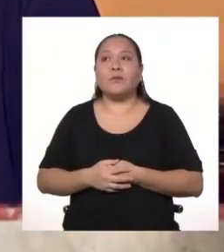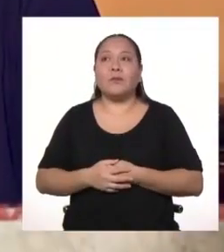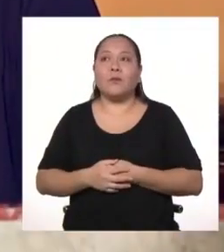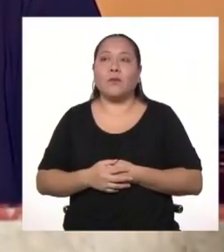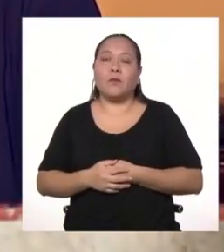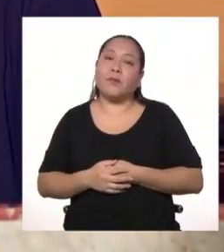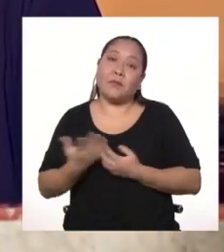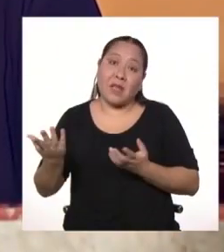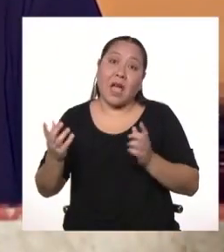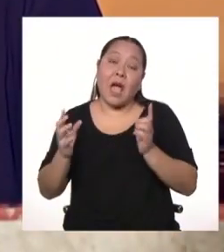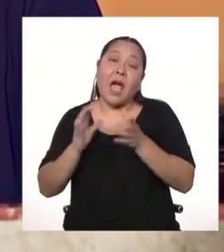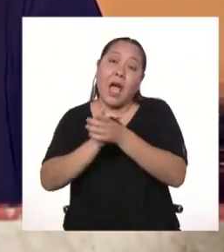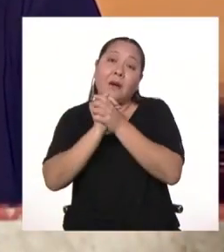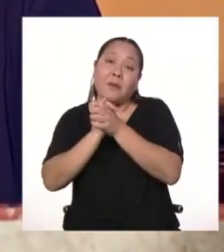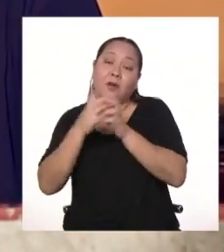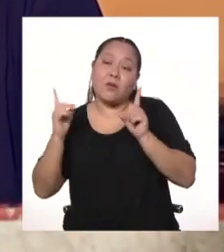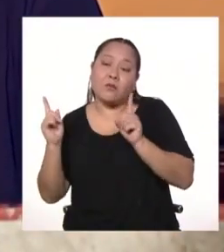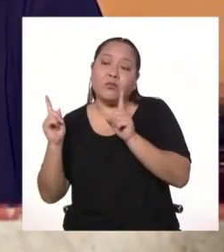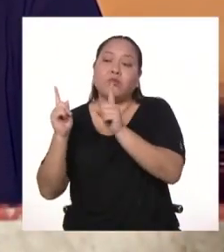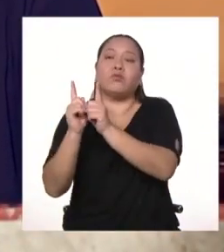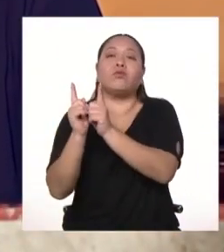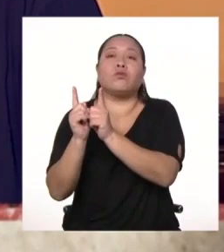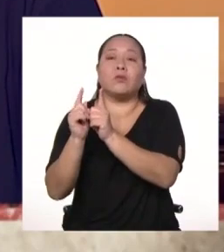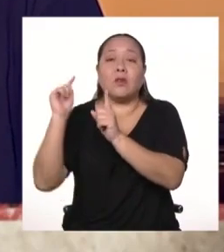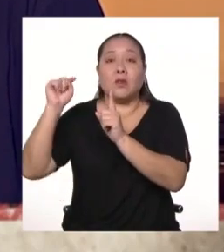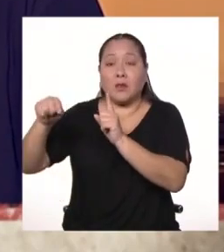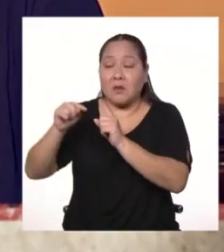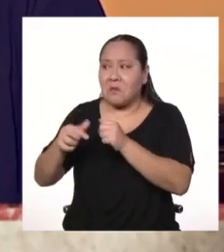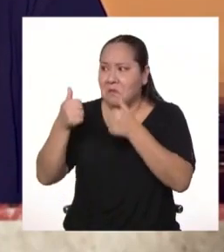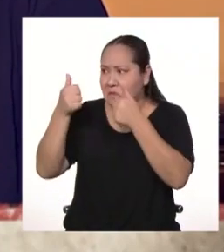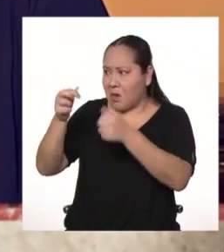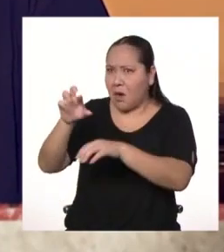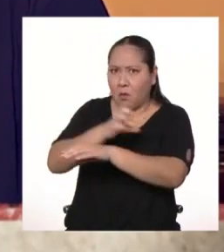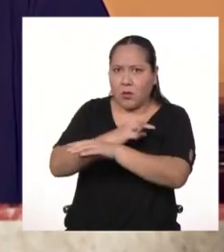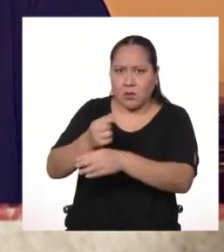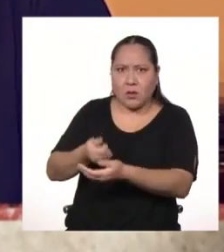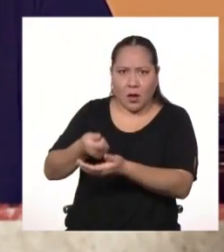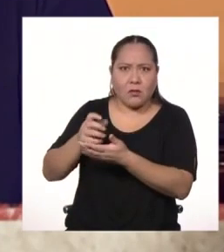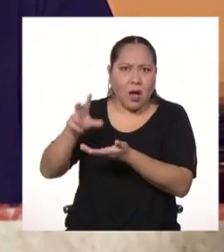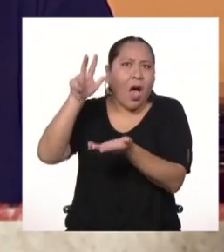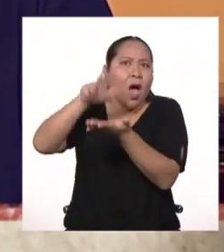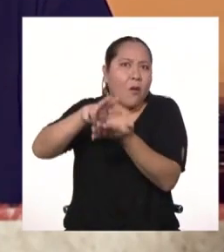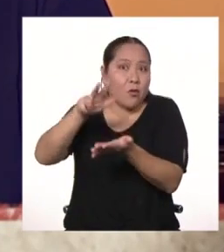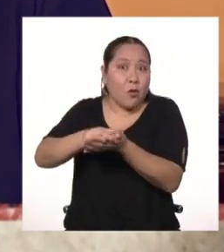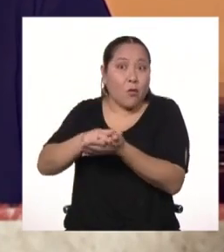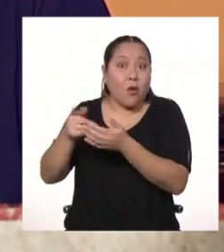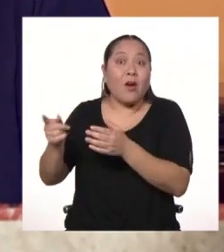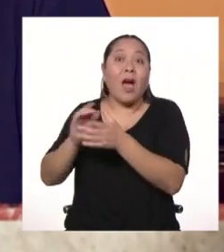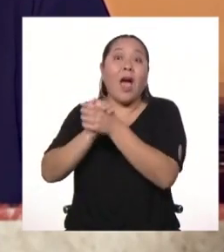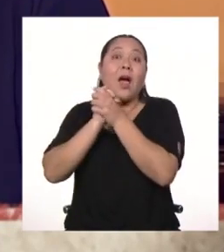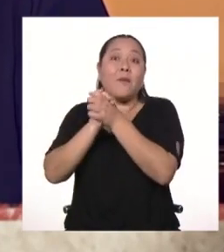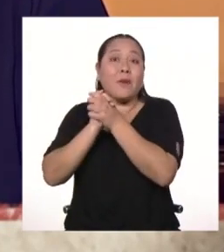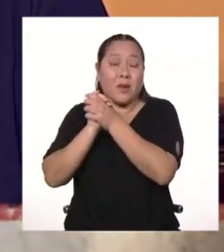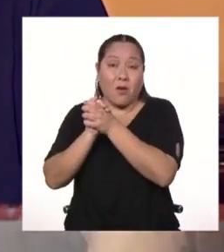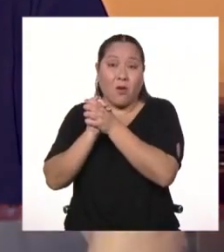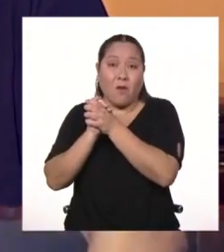Aparte de ser su amigo y su difusor y defensor de la calidad de su poesía, ha sido un amigo personal muy